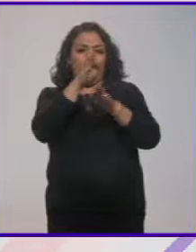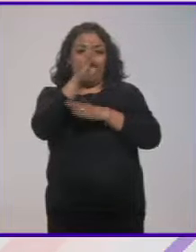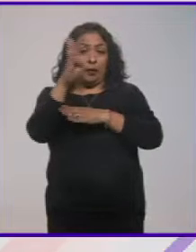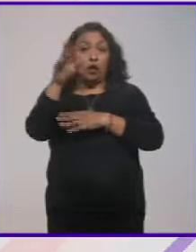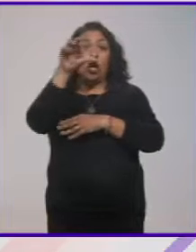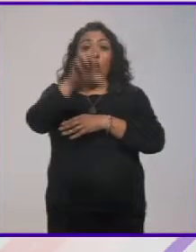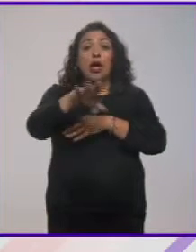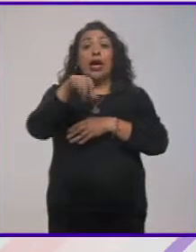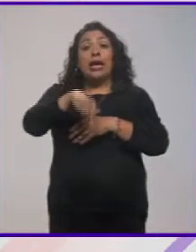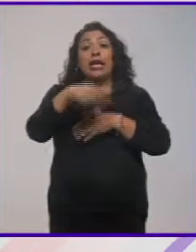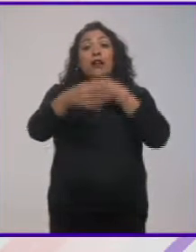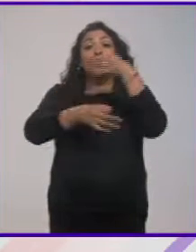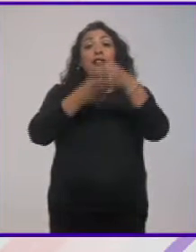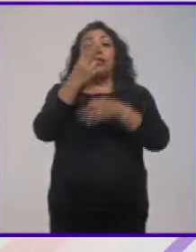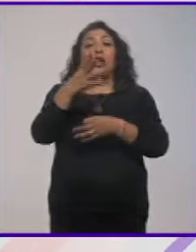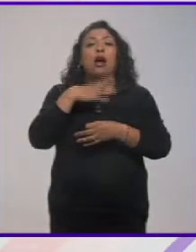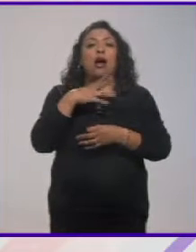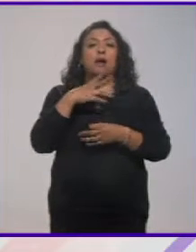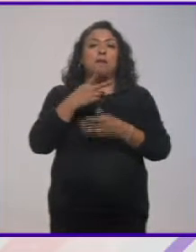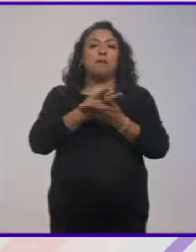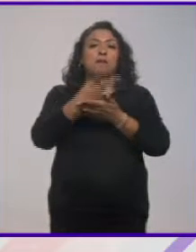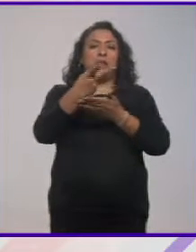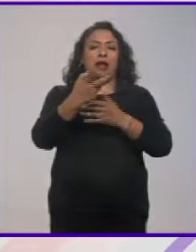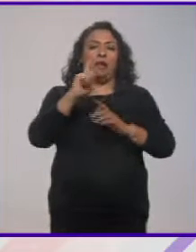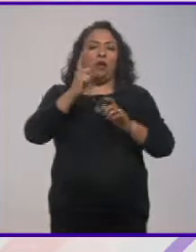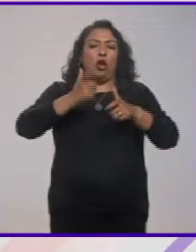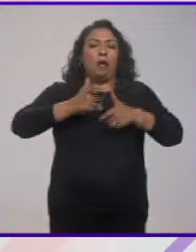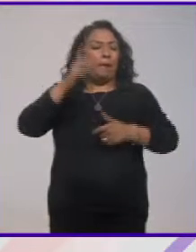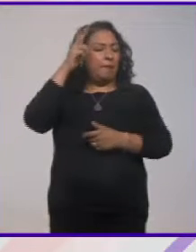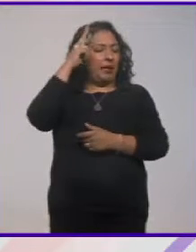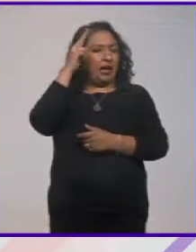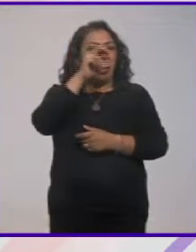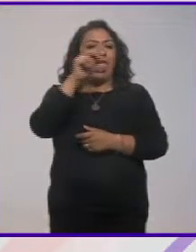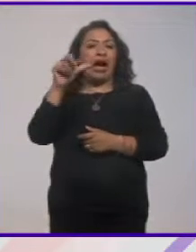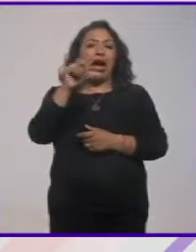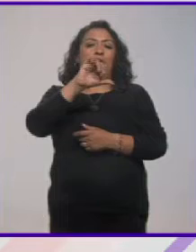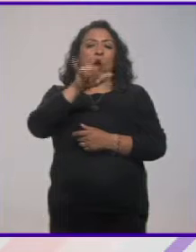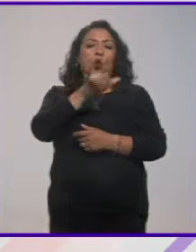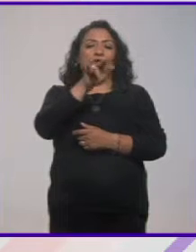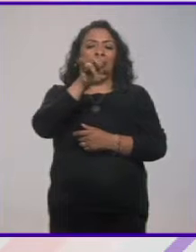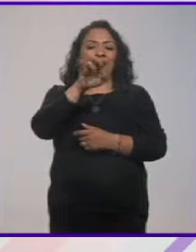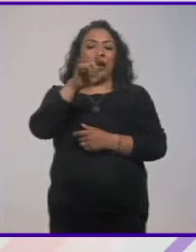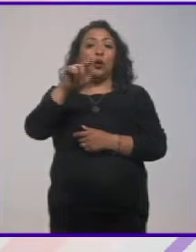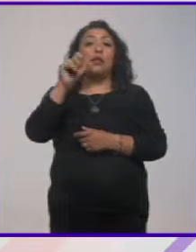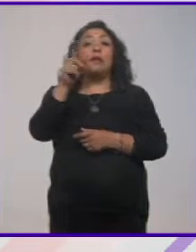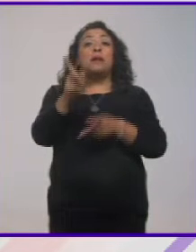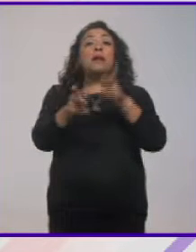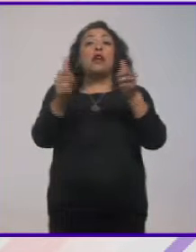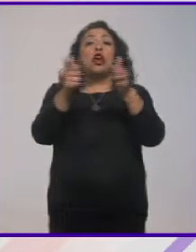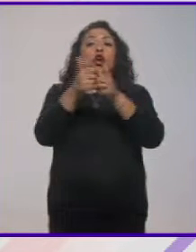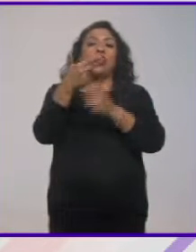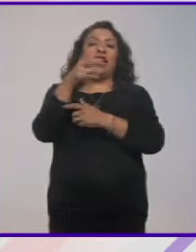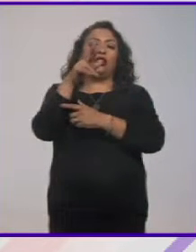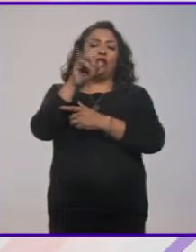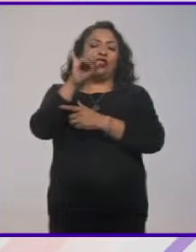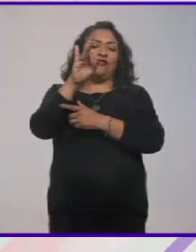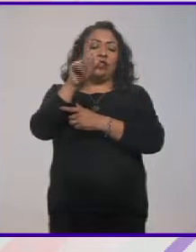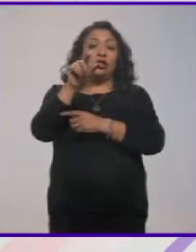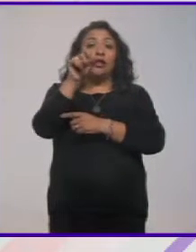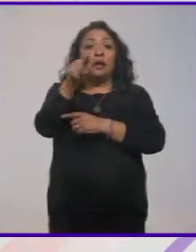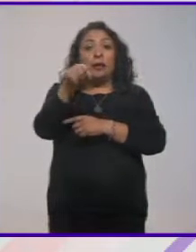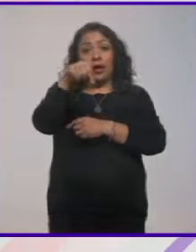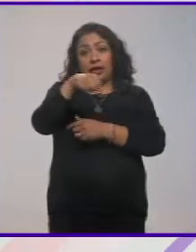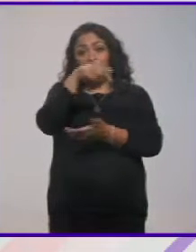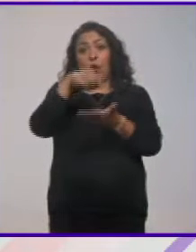tendremos aquí Noticias 22, la apreciada Bellas Artes, a Julieta Gurrol, esta gran actriz. También vamos a conversar con Héctor Infanzón y, por supuesto, vamos a estar